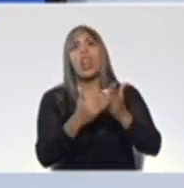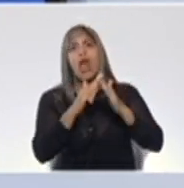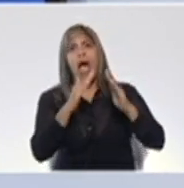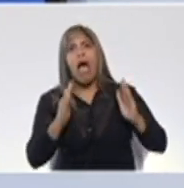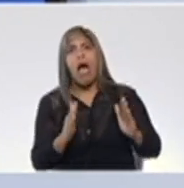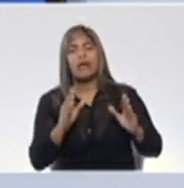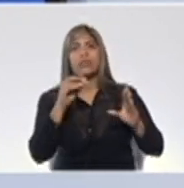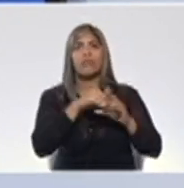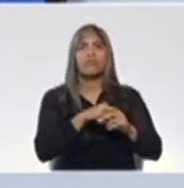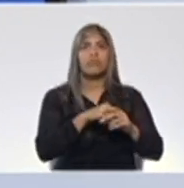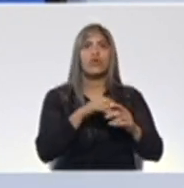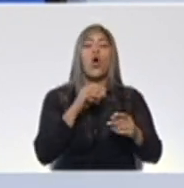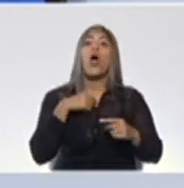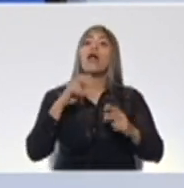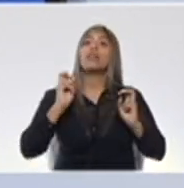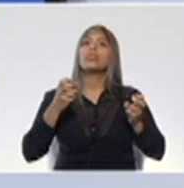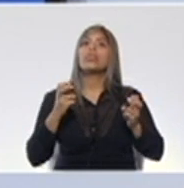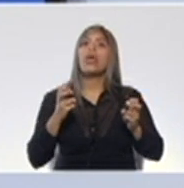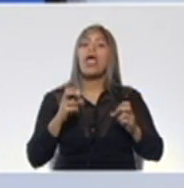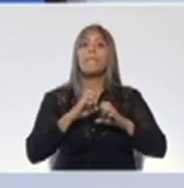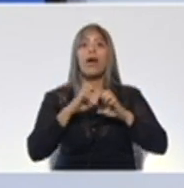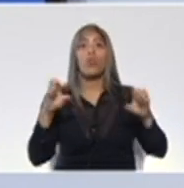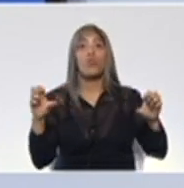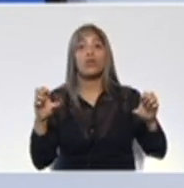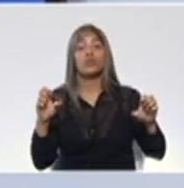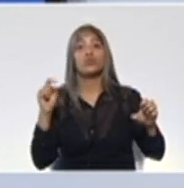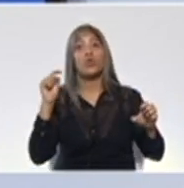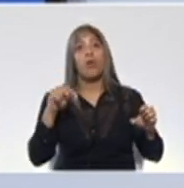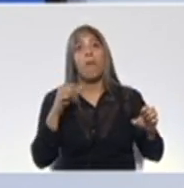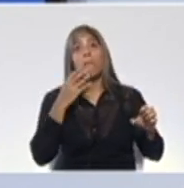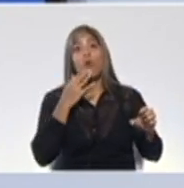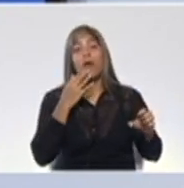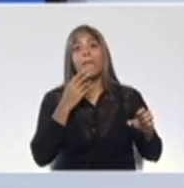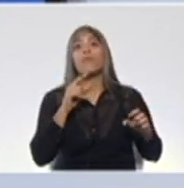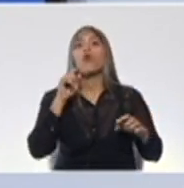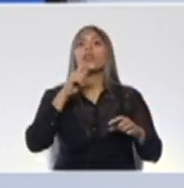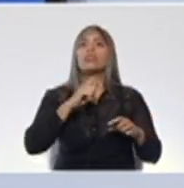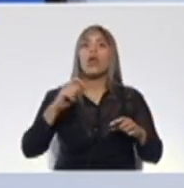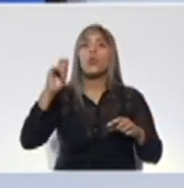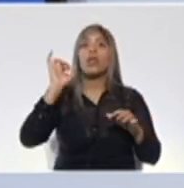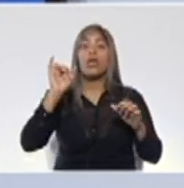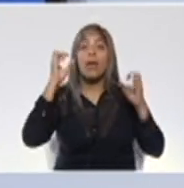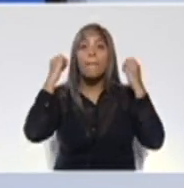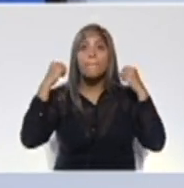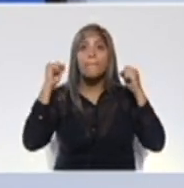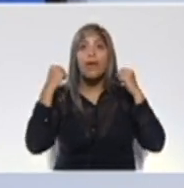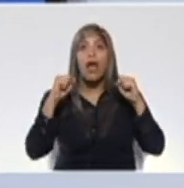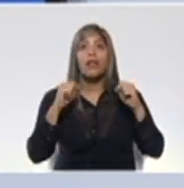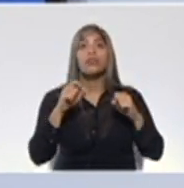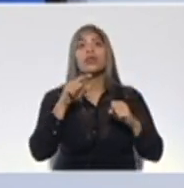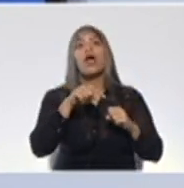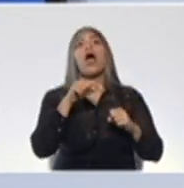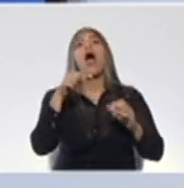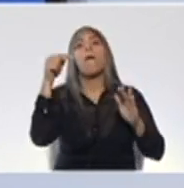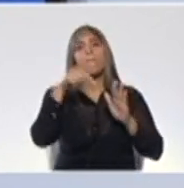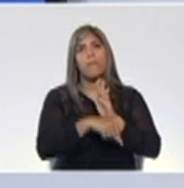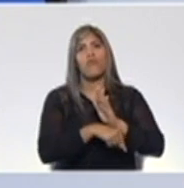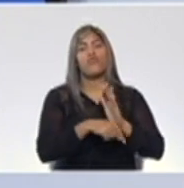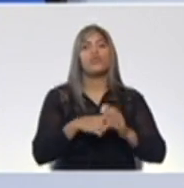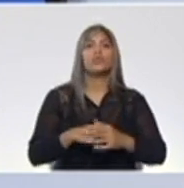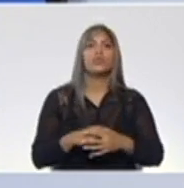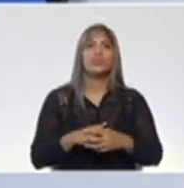aquellos contenidos pedagógicos, en este caso referentes teórico-práctico, que quizás tengan alguna